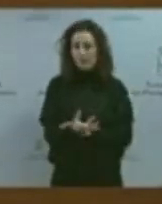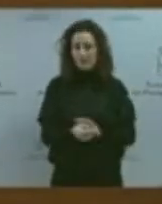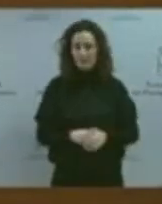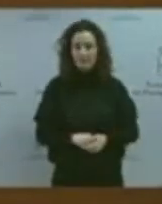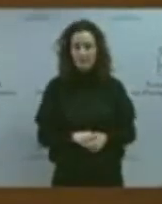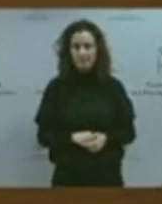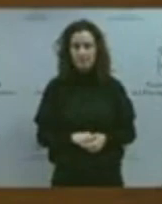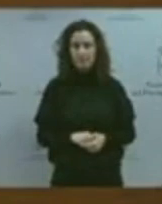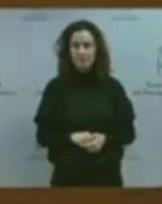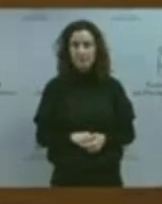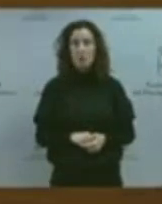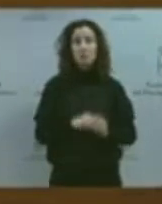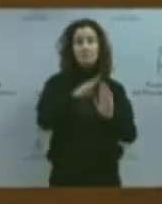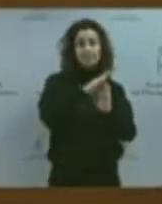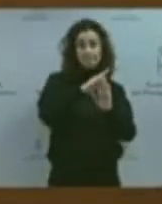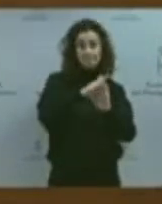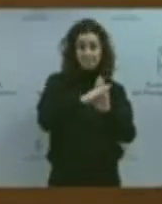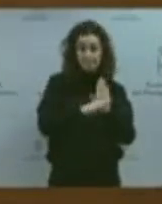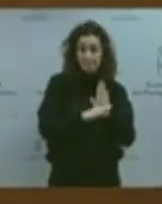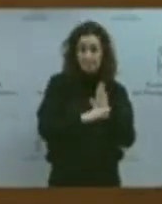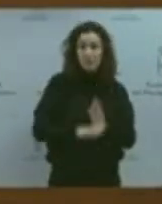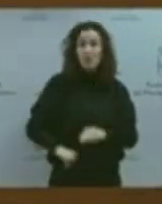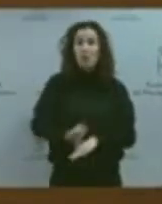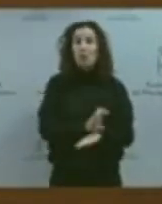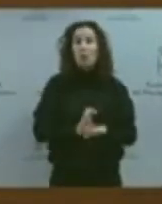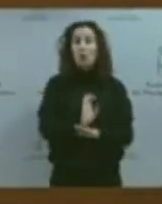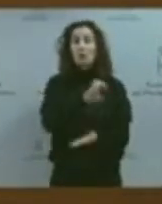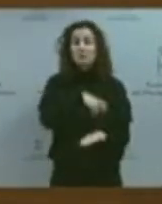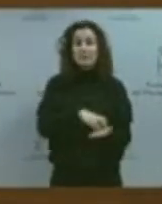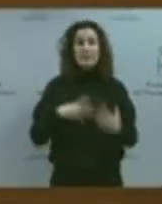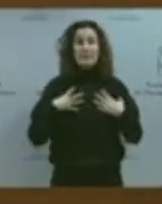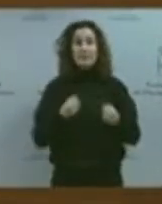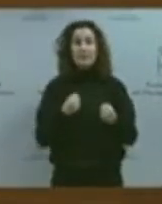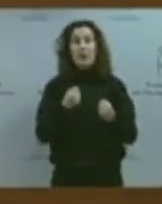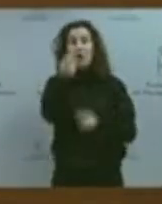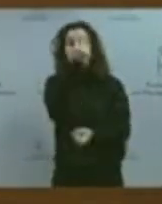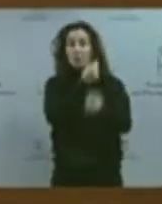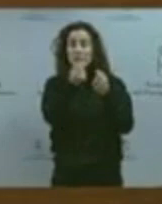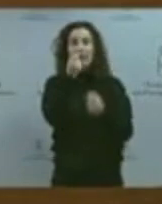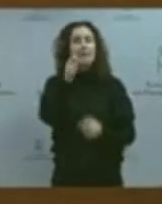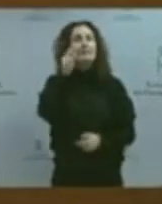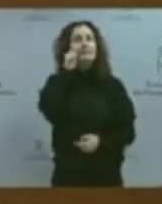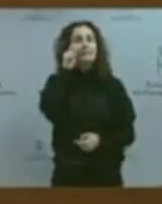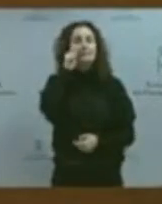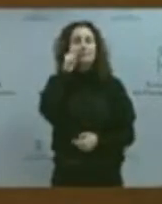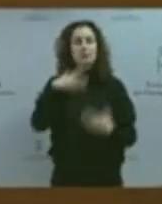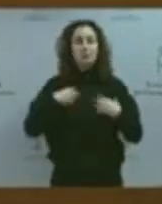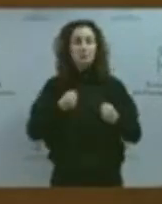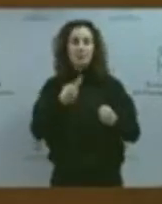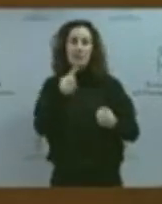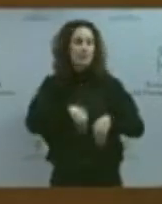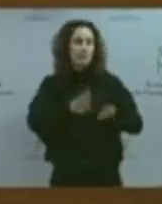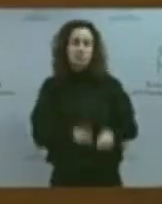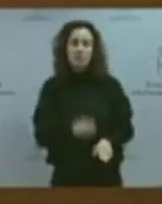la Consejería de Salud, en concreto un inspector de Sanidad, se ha suspendido el comedor. El equipo directivo entendió que